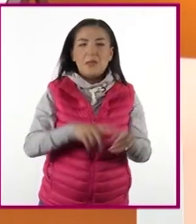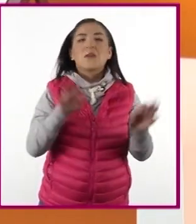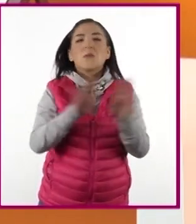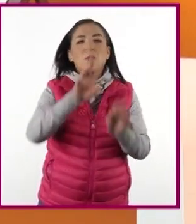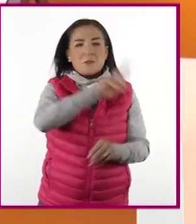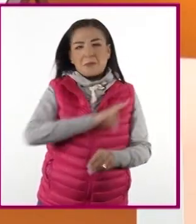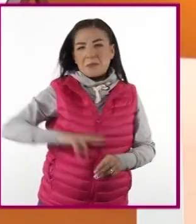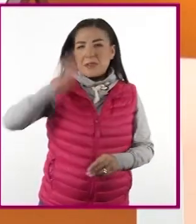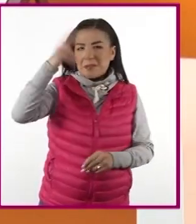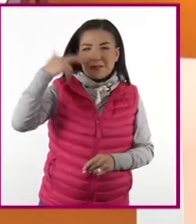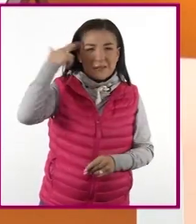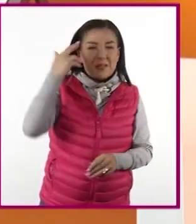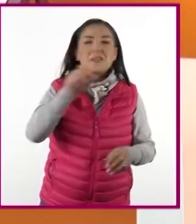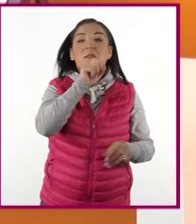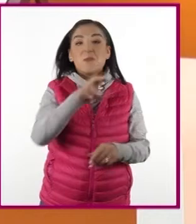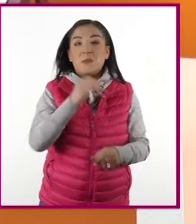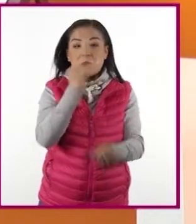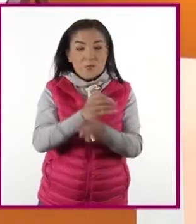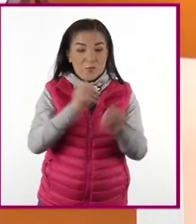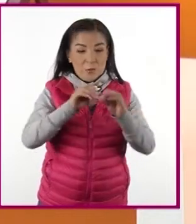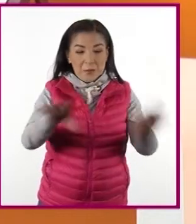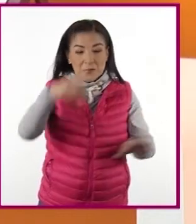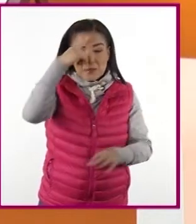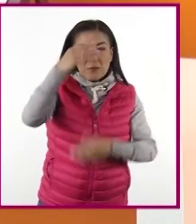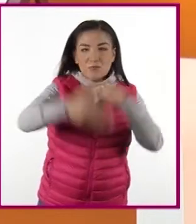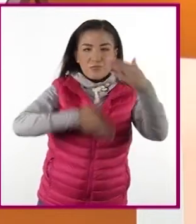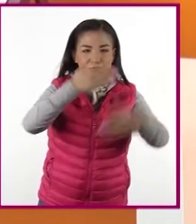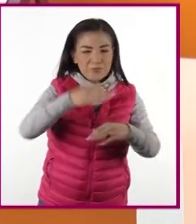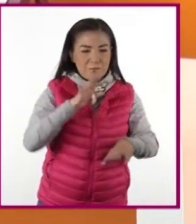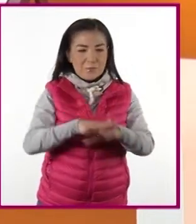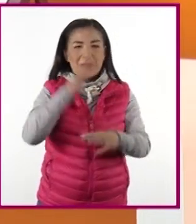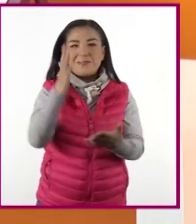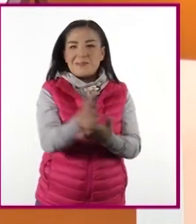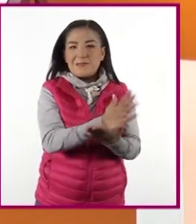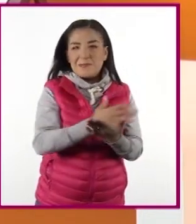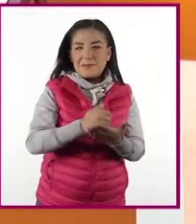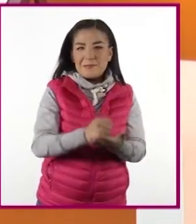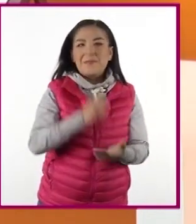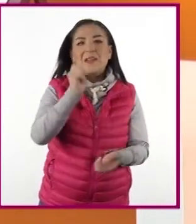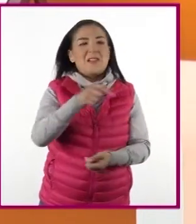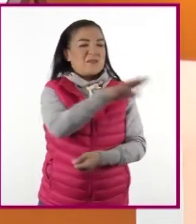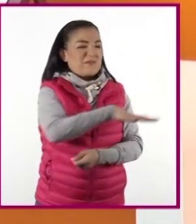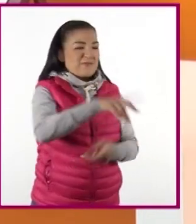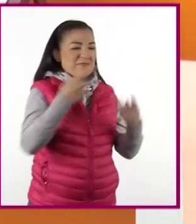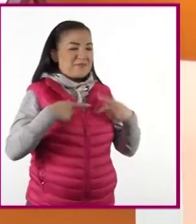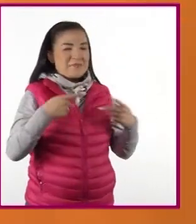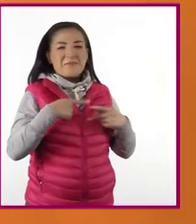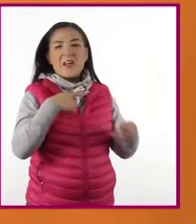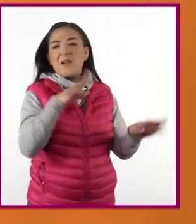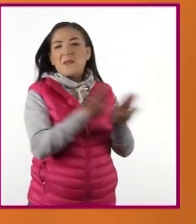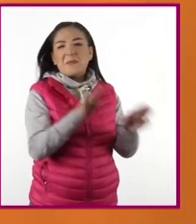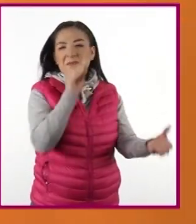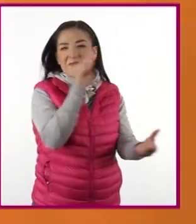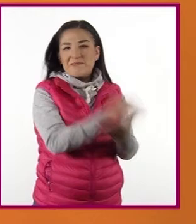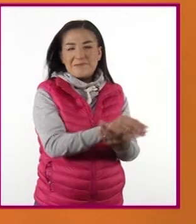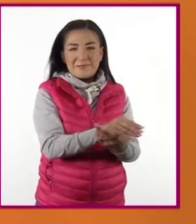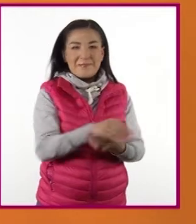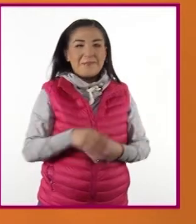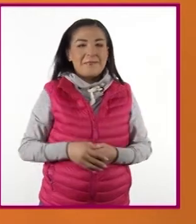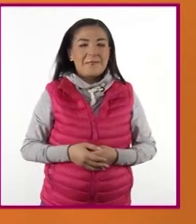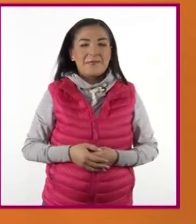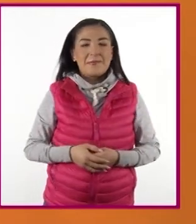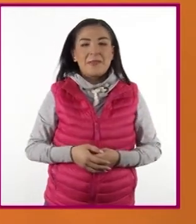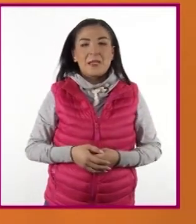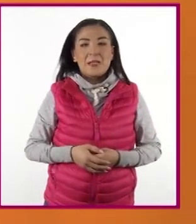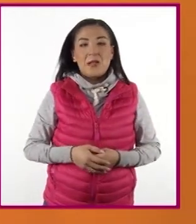la información necesaria para generar grandes ganancias a costa del resto de la población. Los otros